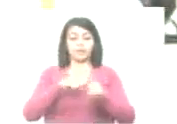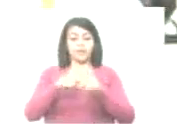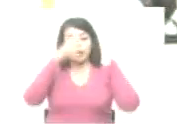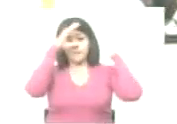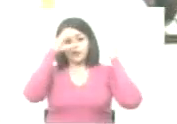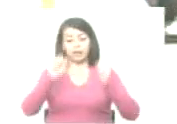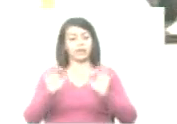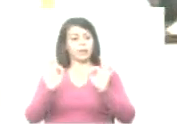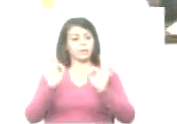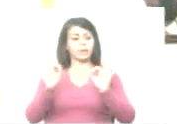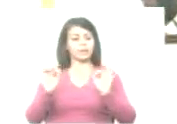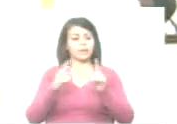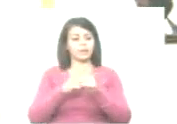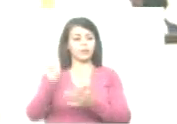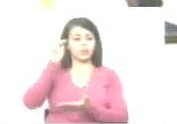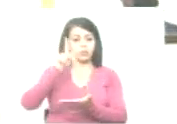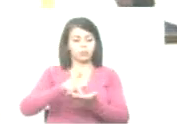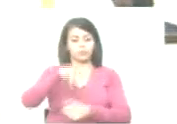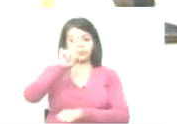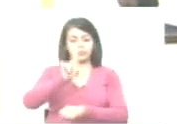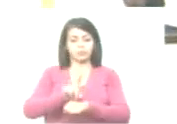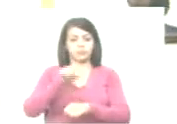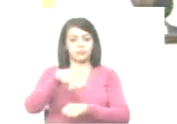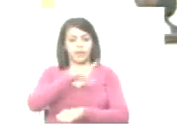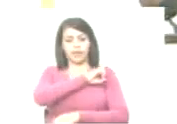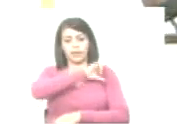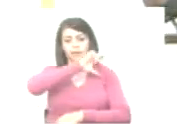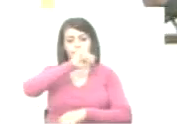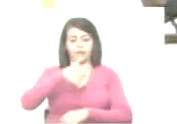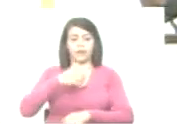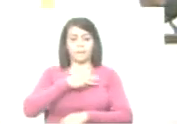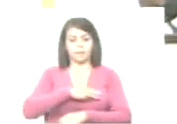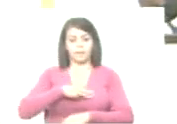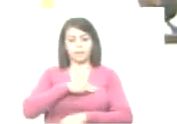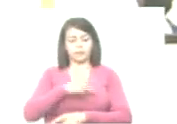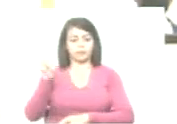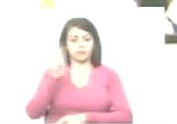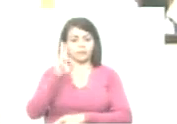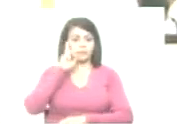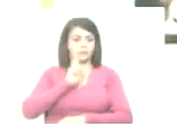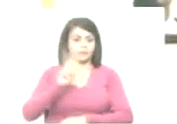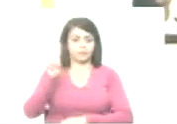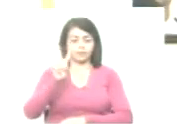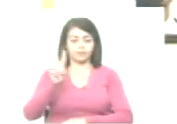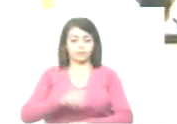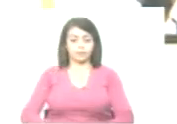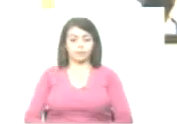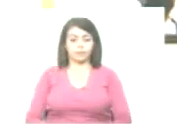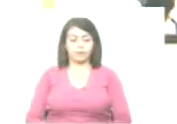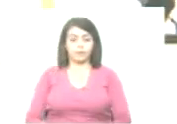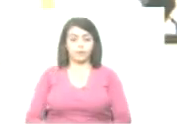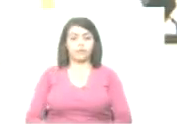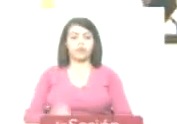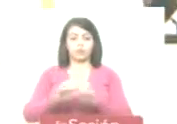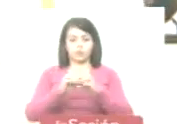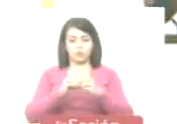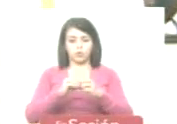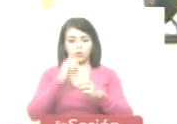embajador extraordinario y plenipotenciario, jefe de misión de la República Bolivariana de Venezuela ante la